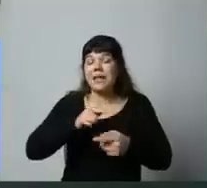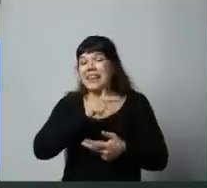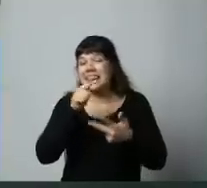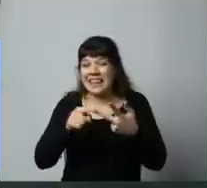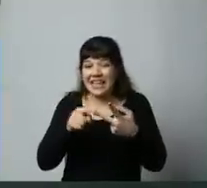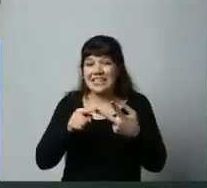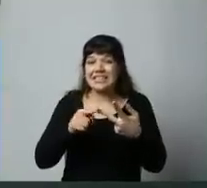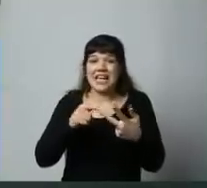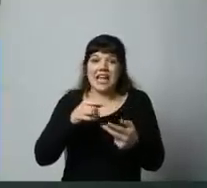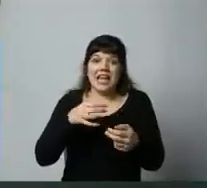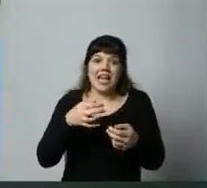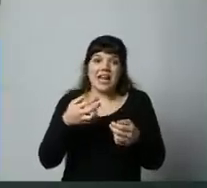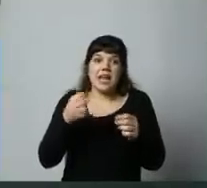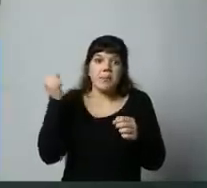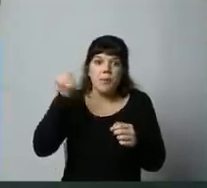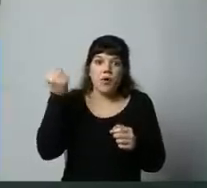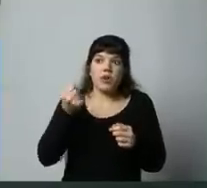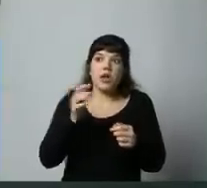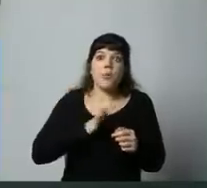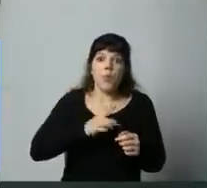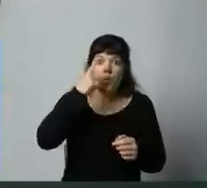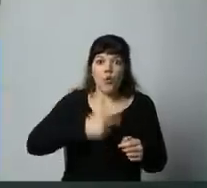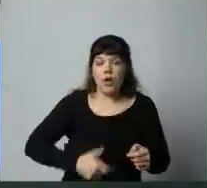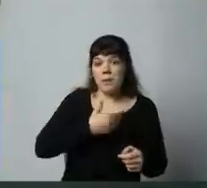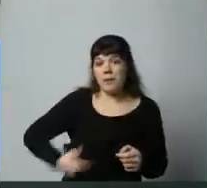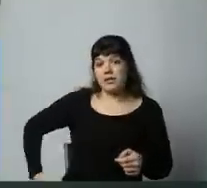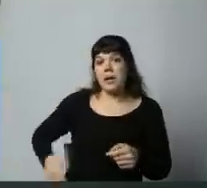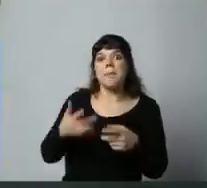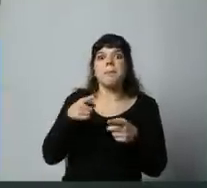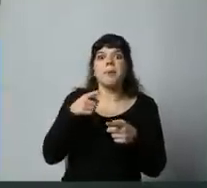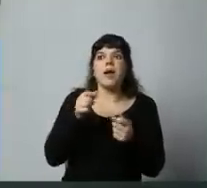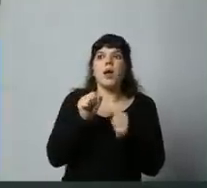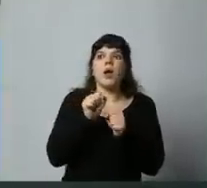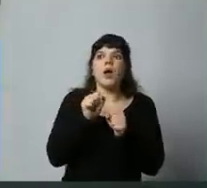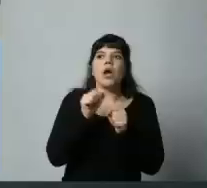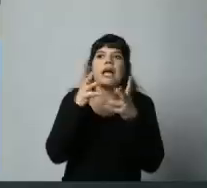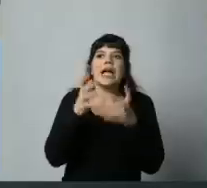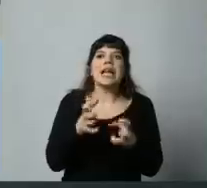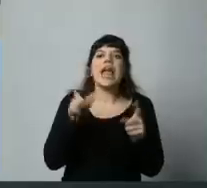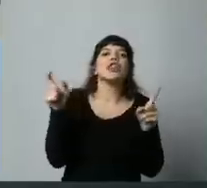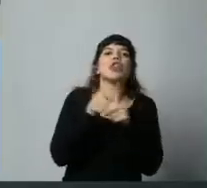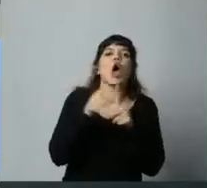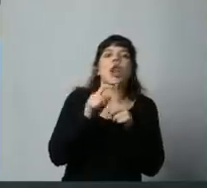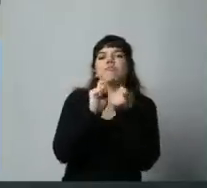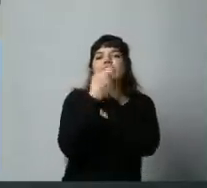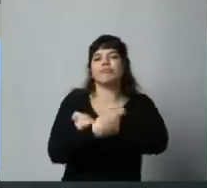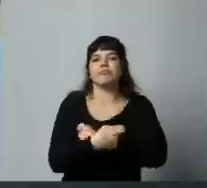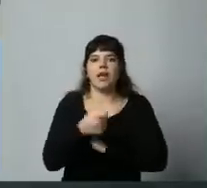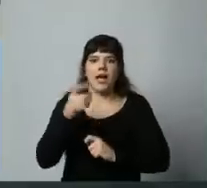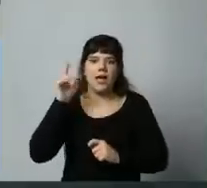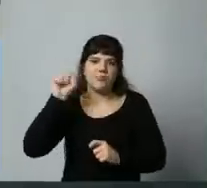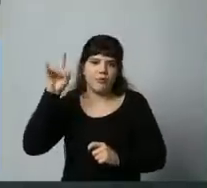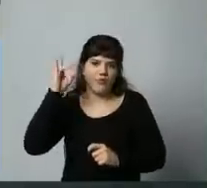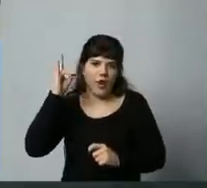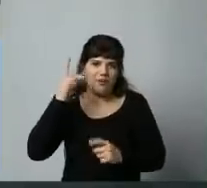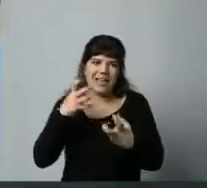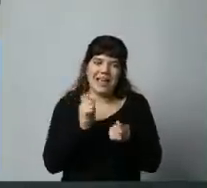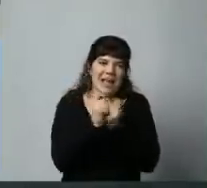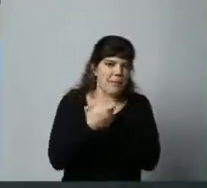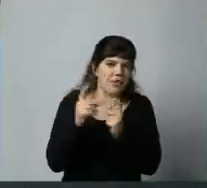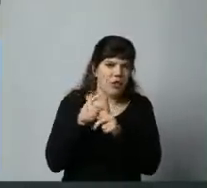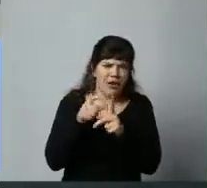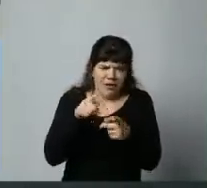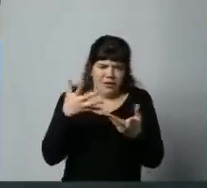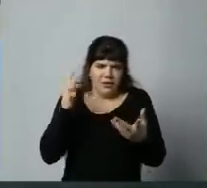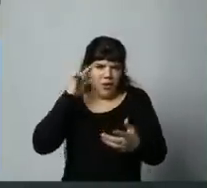esta semana en Bolivia yan áñez envió un proyecto de ley al parlamento para dolarizar la economía boliviana déjame hacer un comentario No fíjate lo que estamos